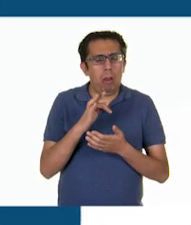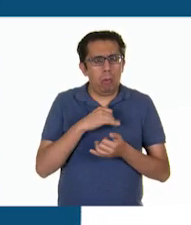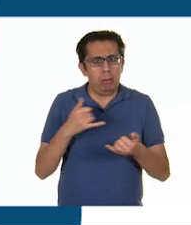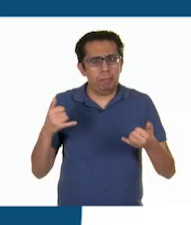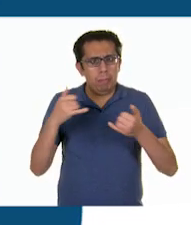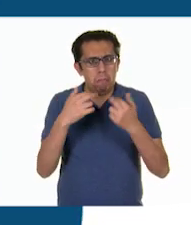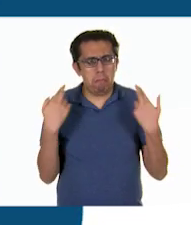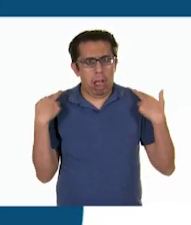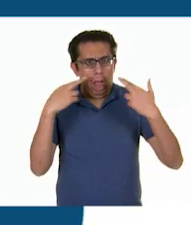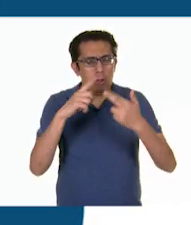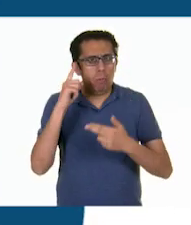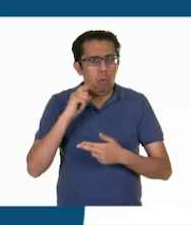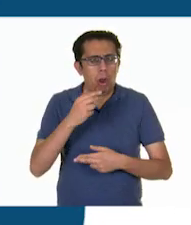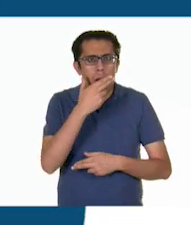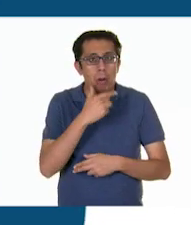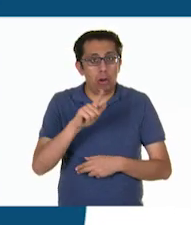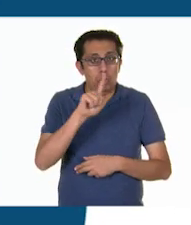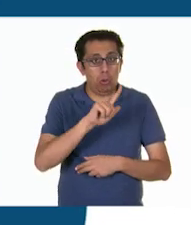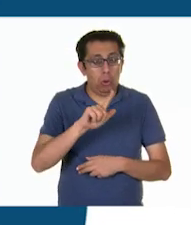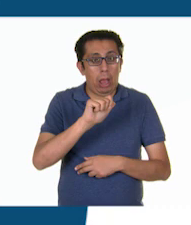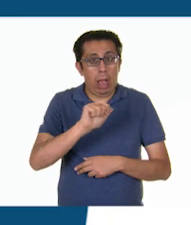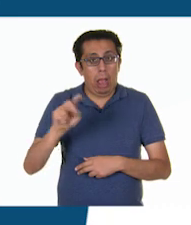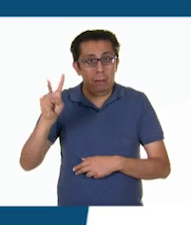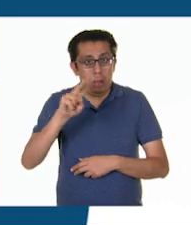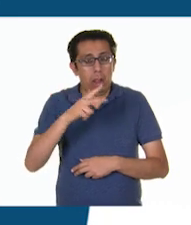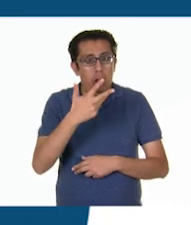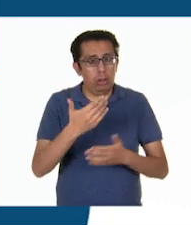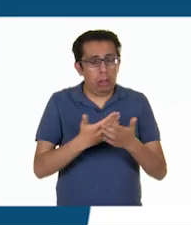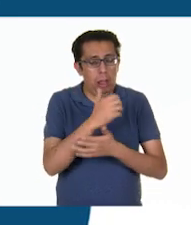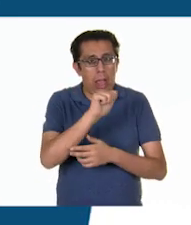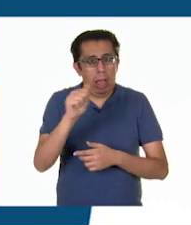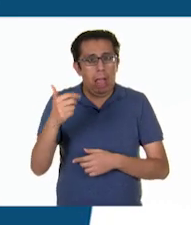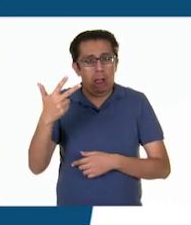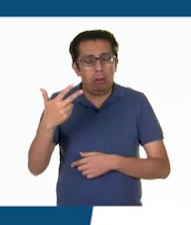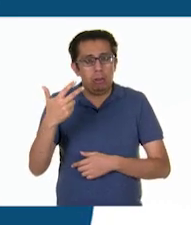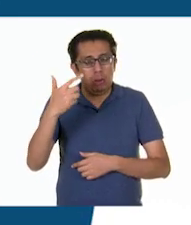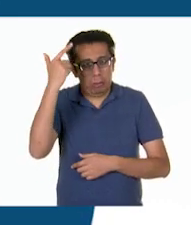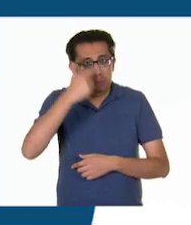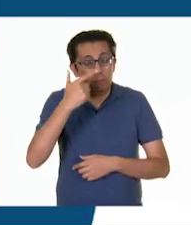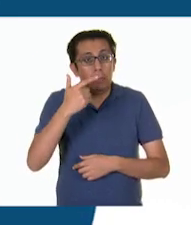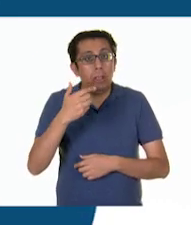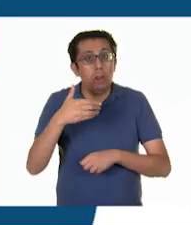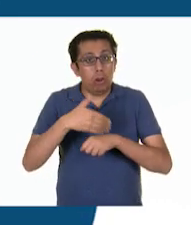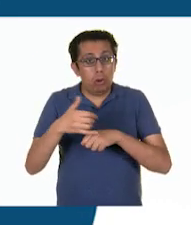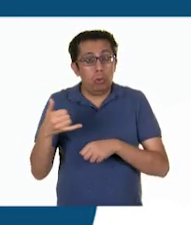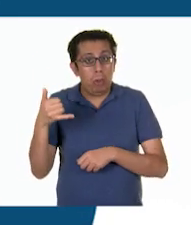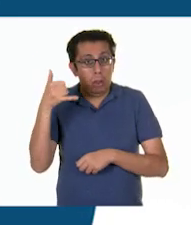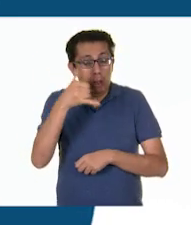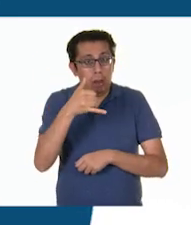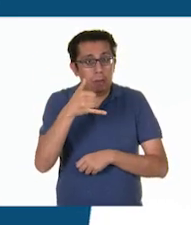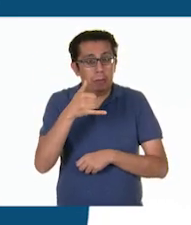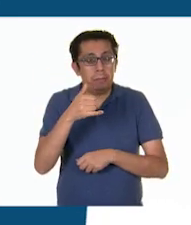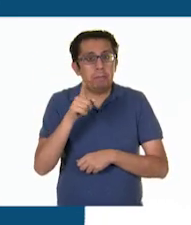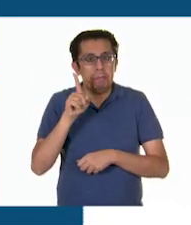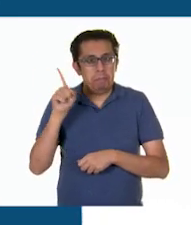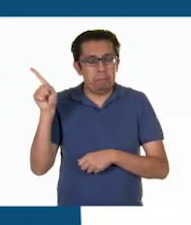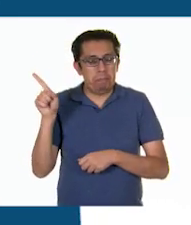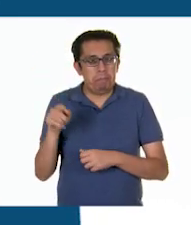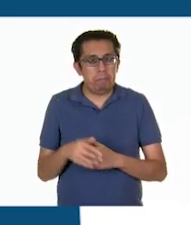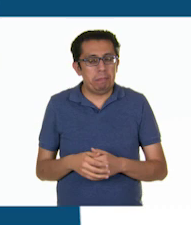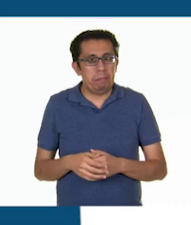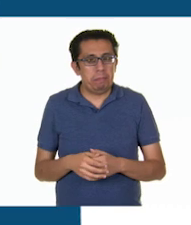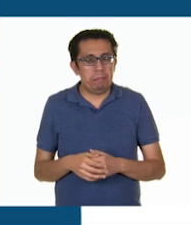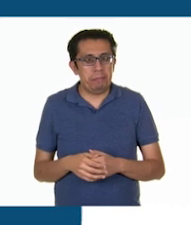con maestras y maestros de lunes a viernes de 8 a 20 horas al teléfono 55